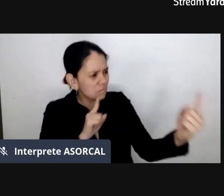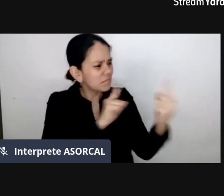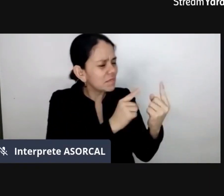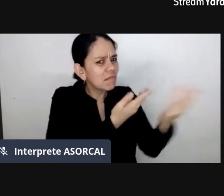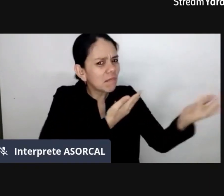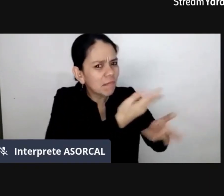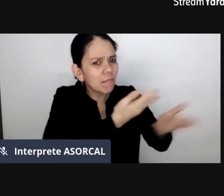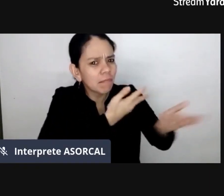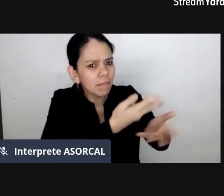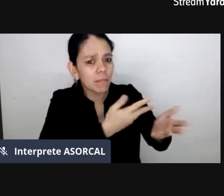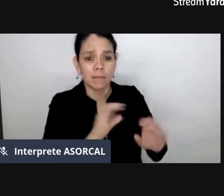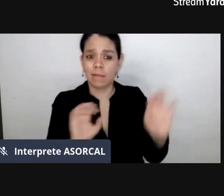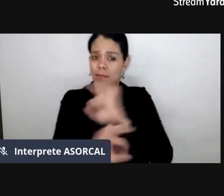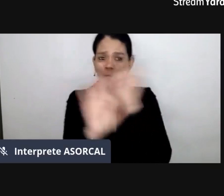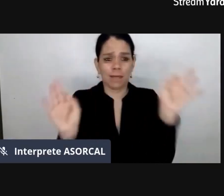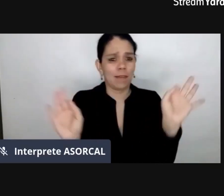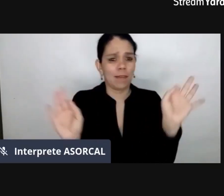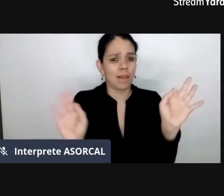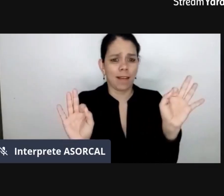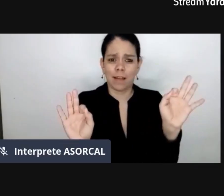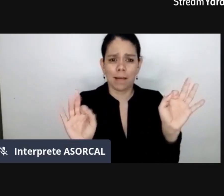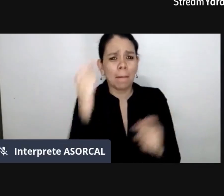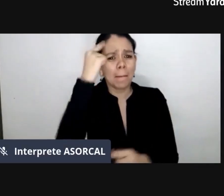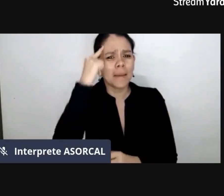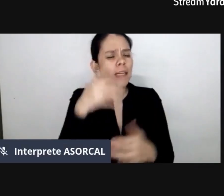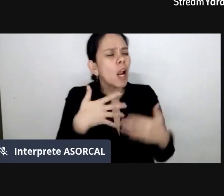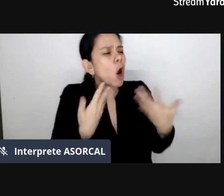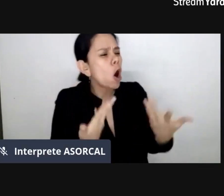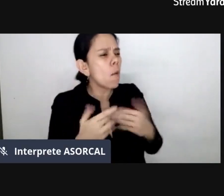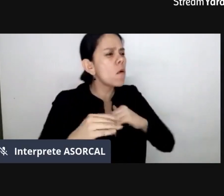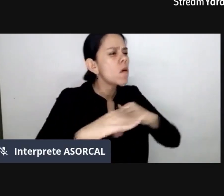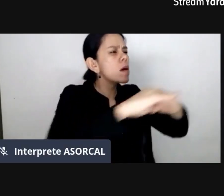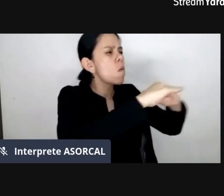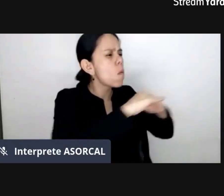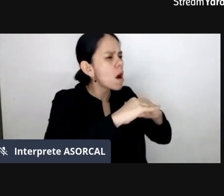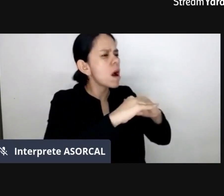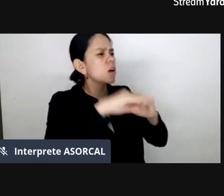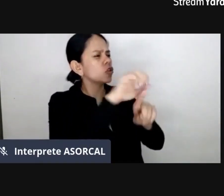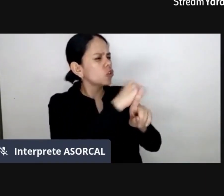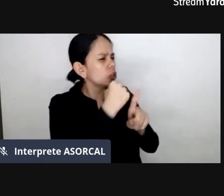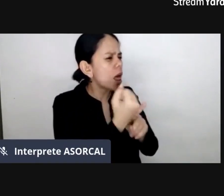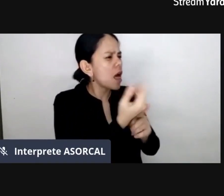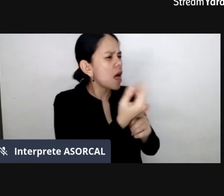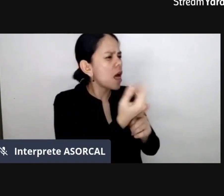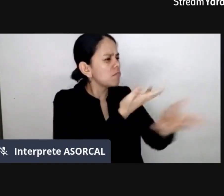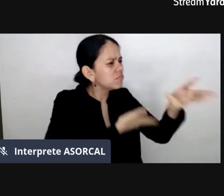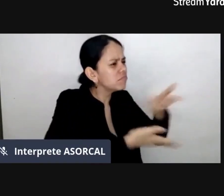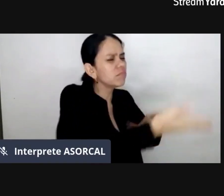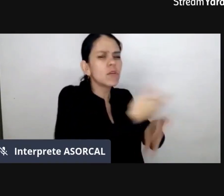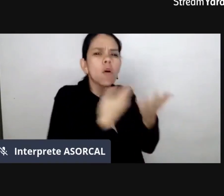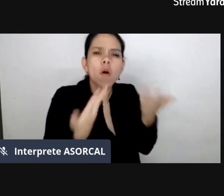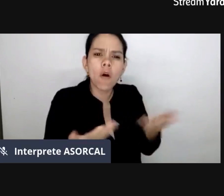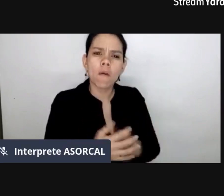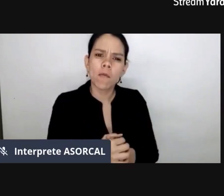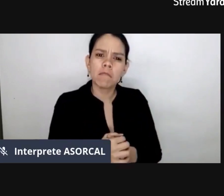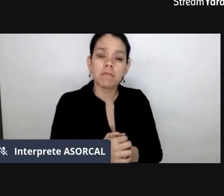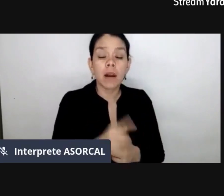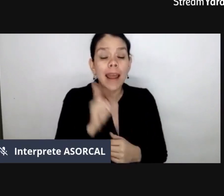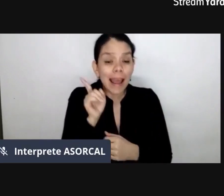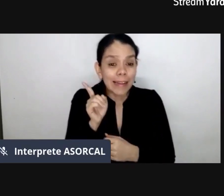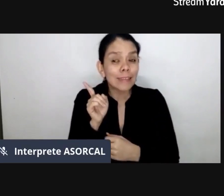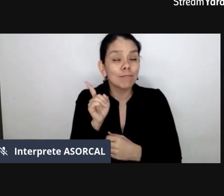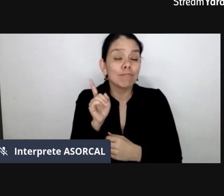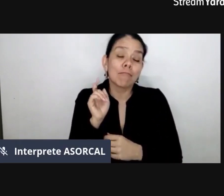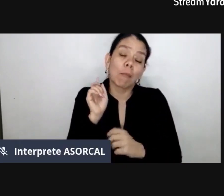más igualitario de las riquezas y probablemente el inicio de la construcción de una sociedad